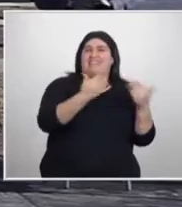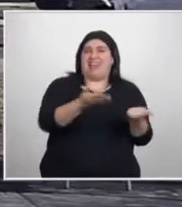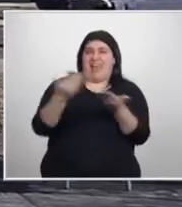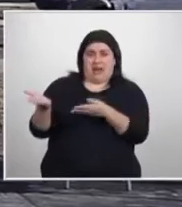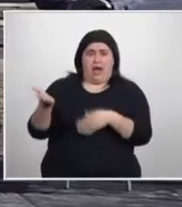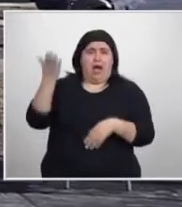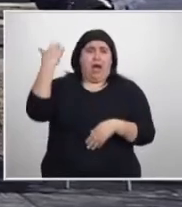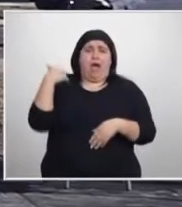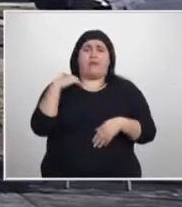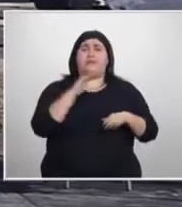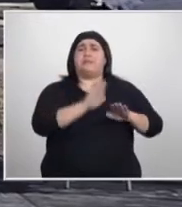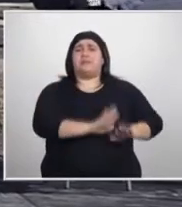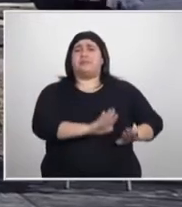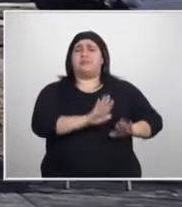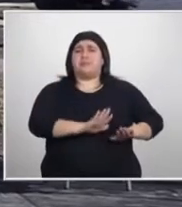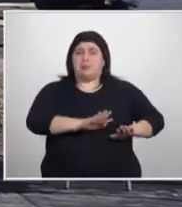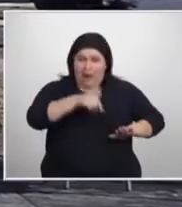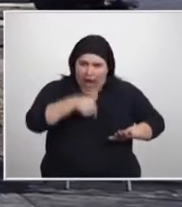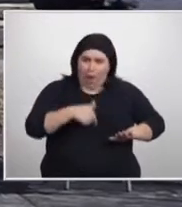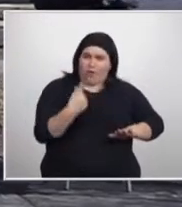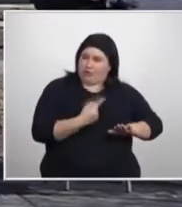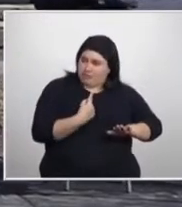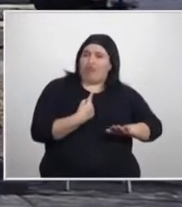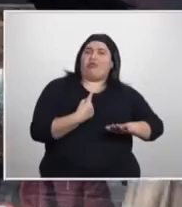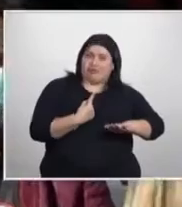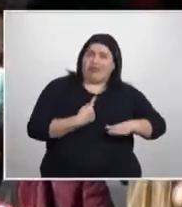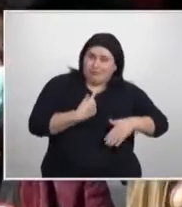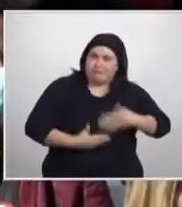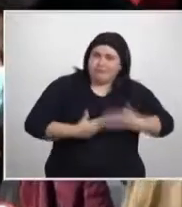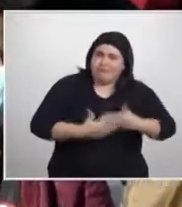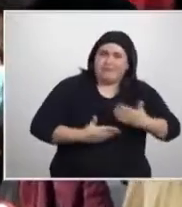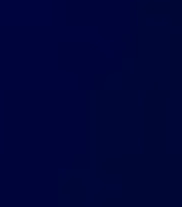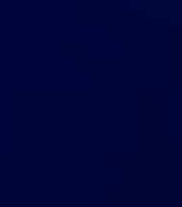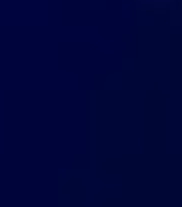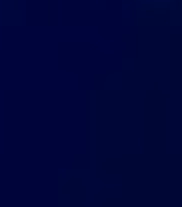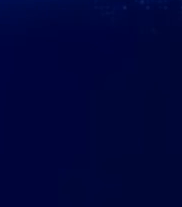dejaron plantado y lo estamos terminando. Lo estamos terminando.